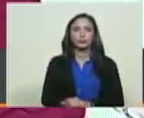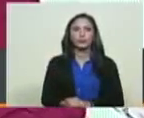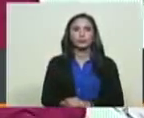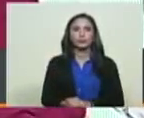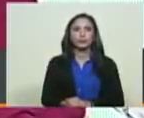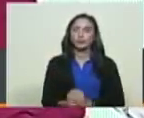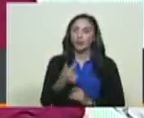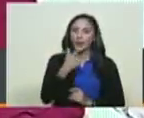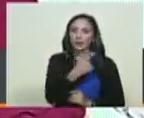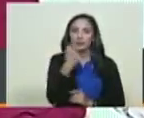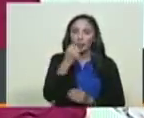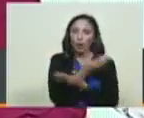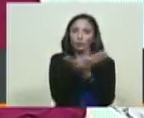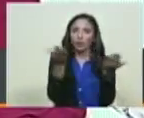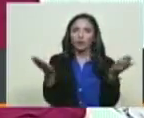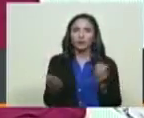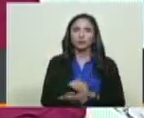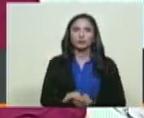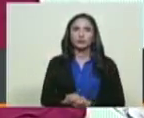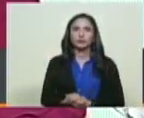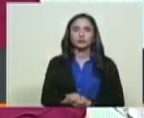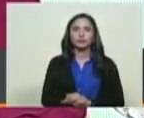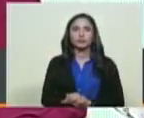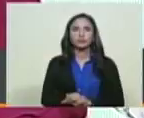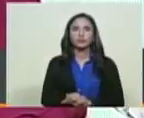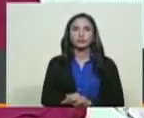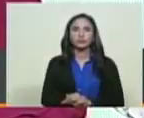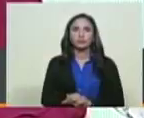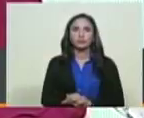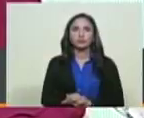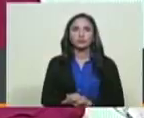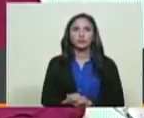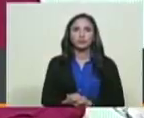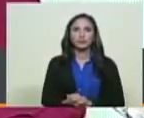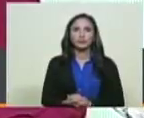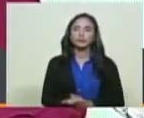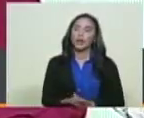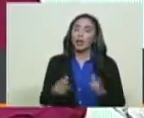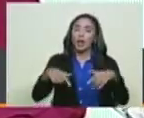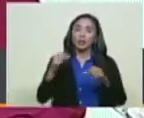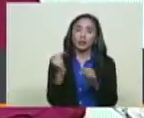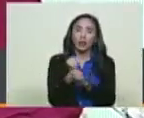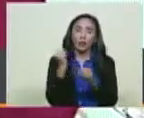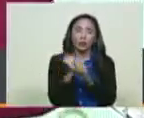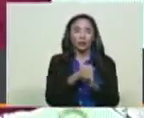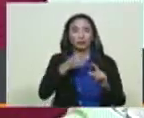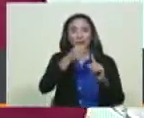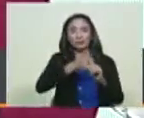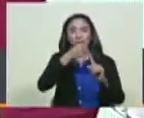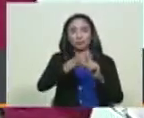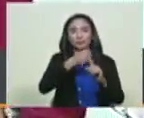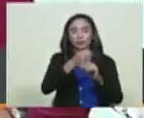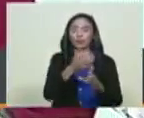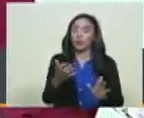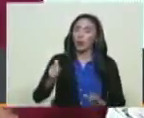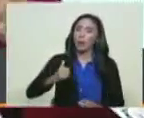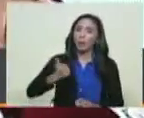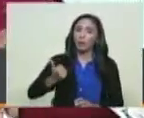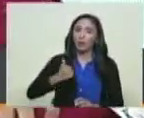y decirles ha sido una jornada muy provechosa